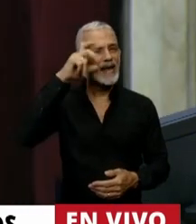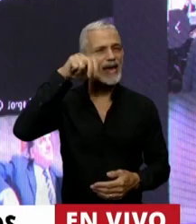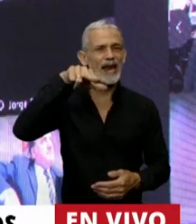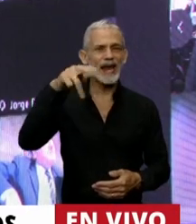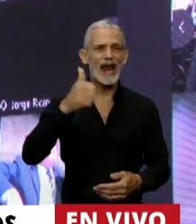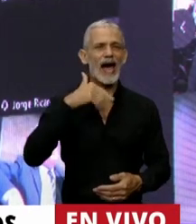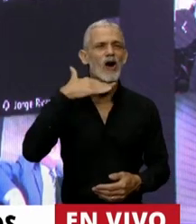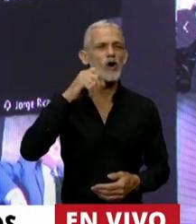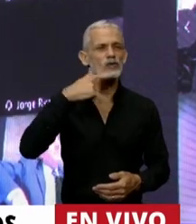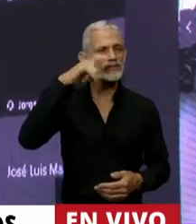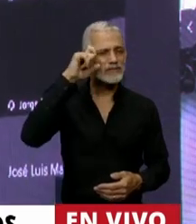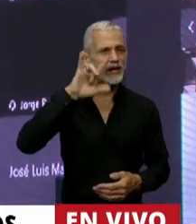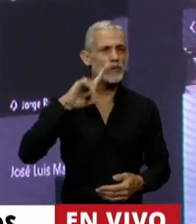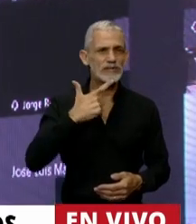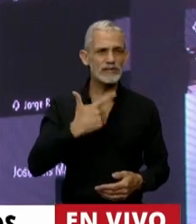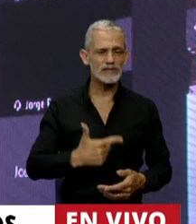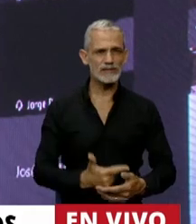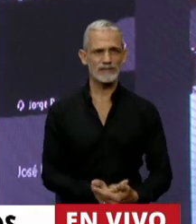Luis.